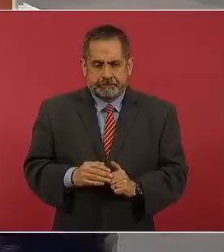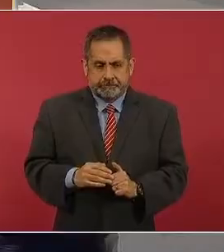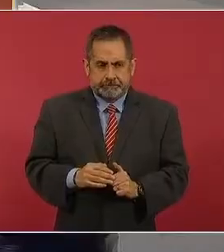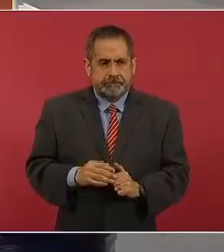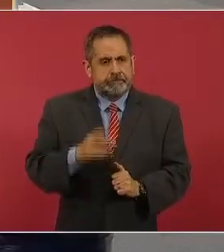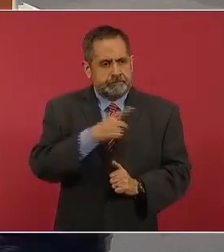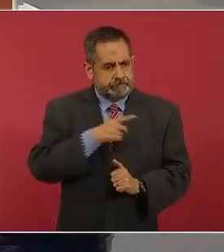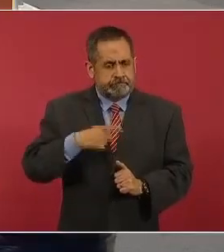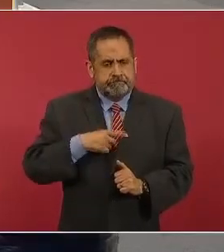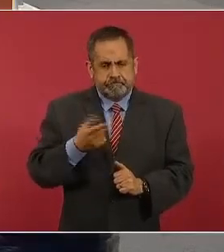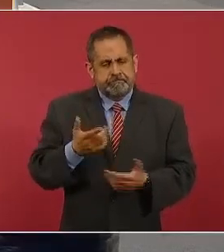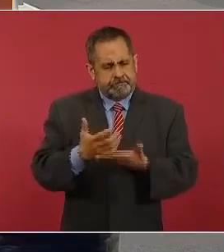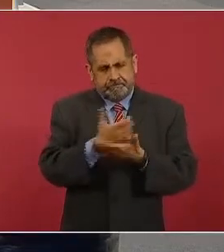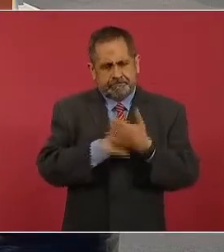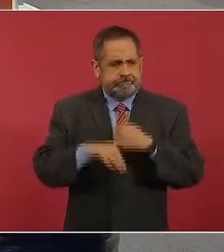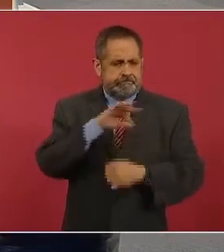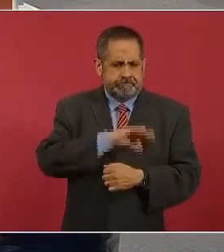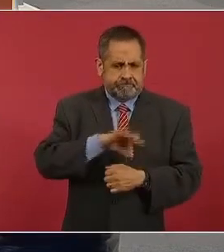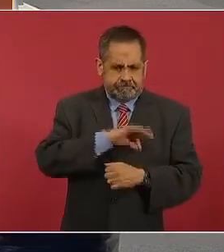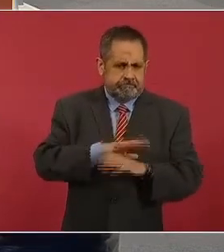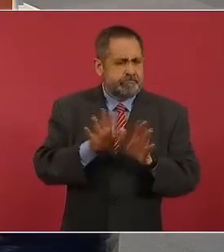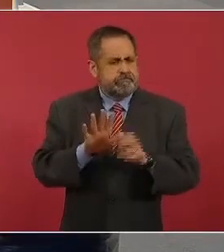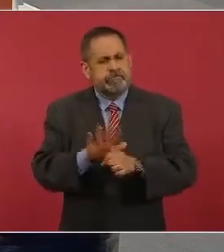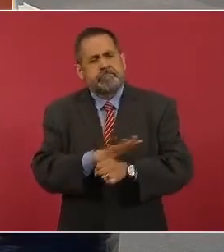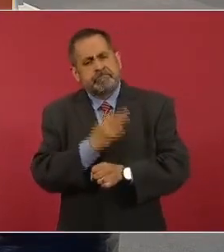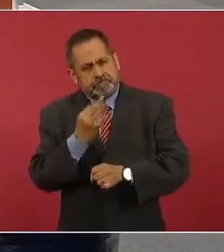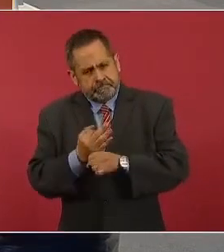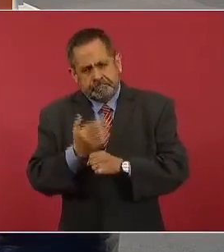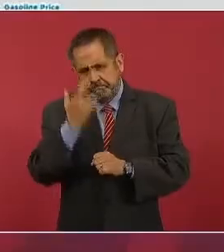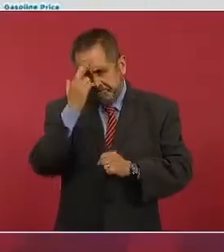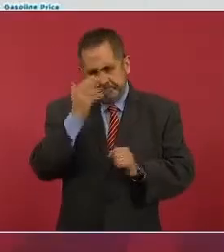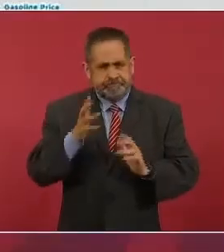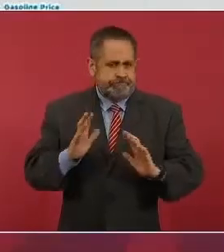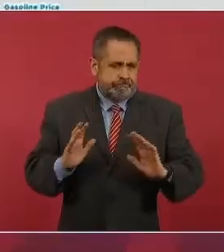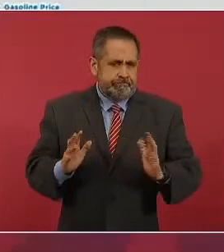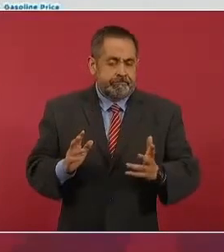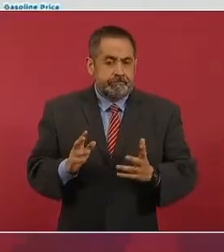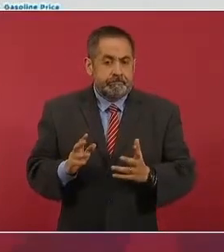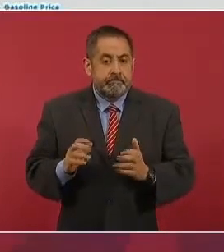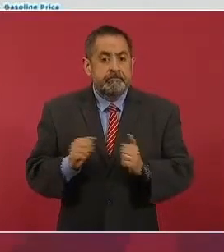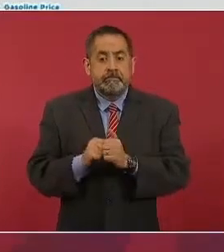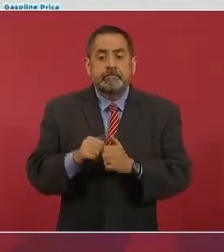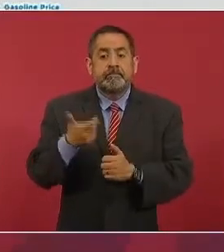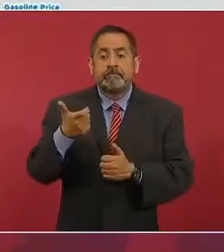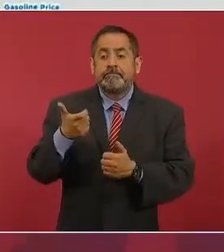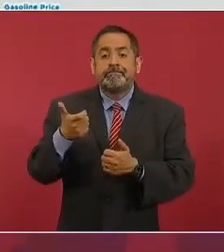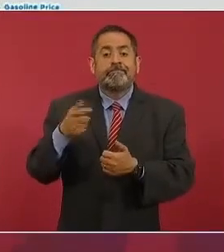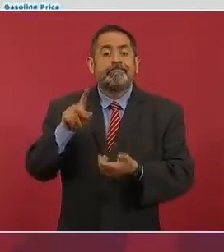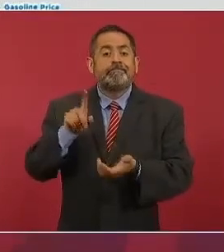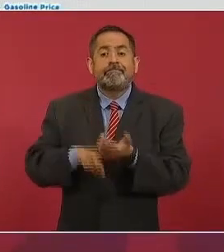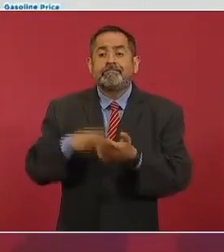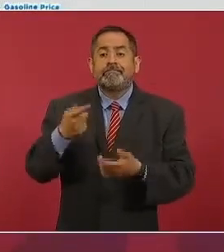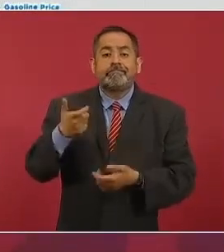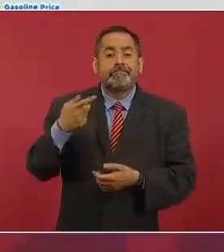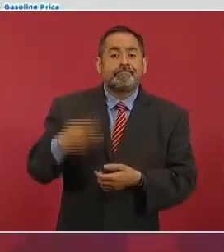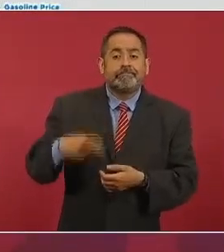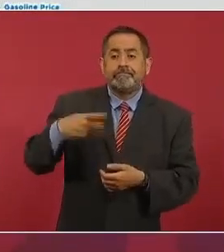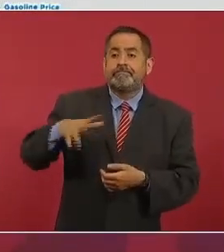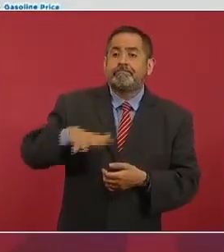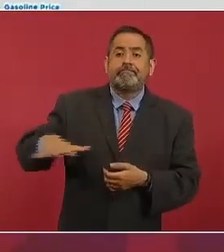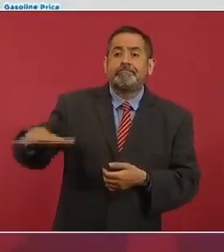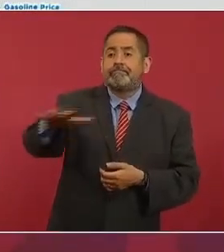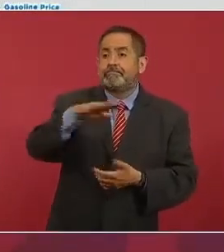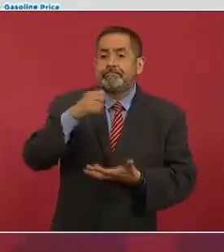sí tiene que haber una ganancia, pero razonable, porque con dinero del pueblo, dinero